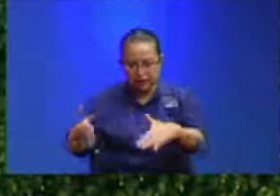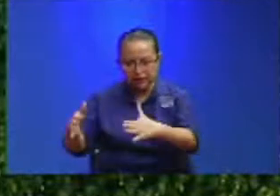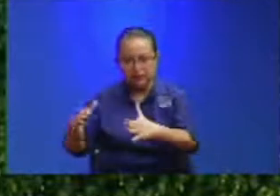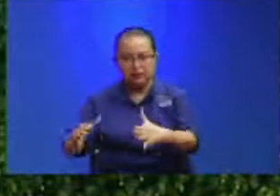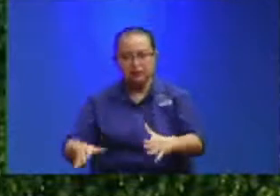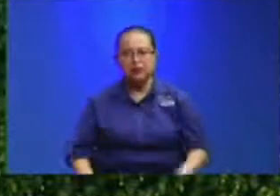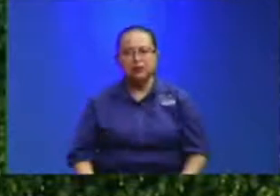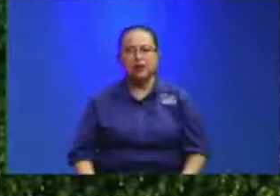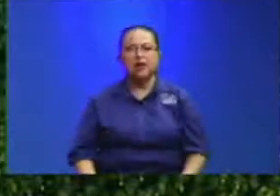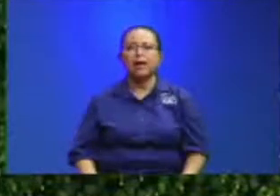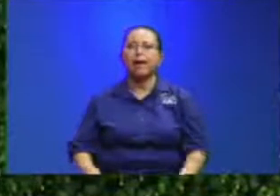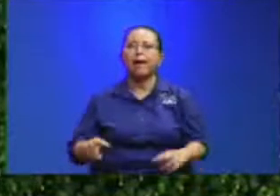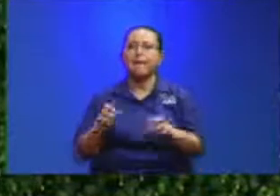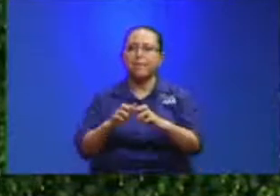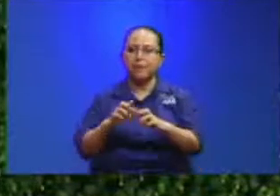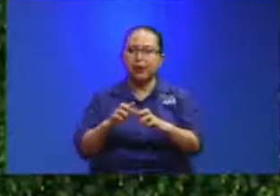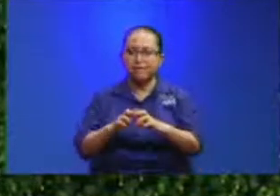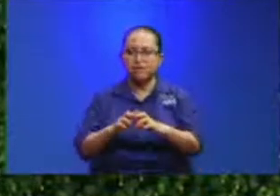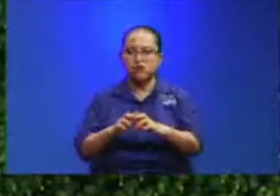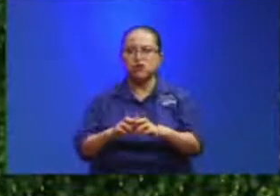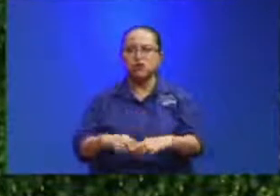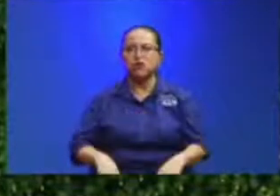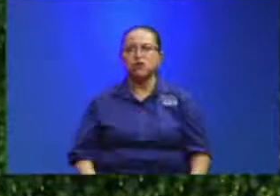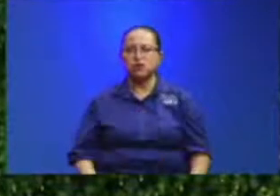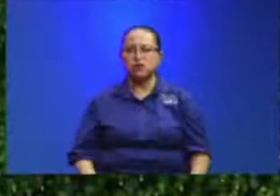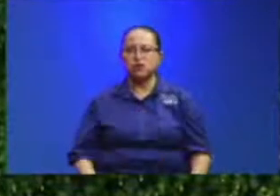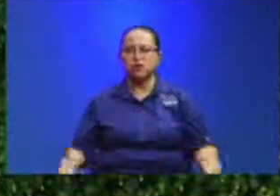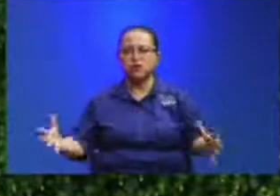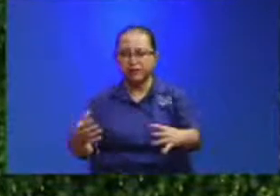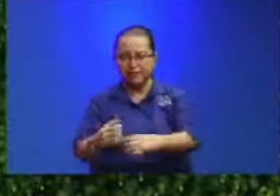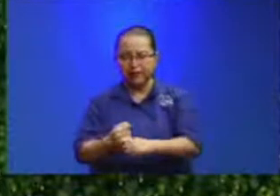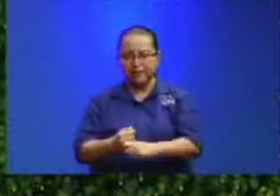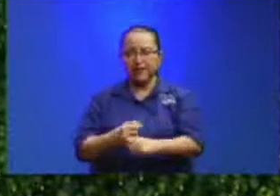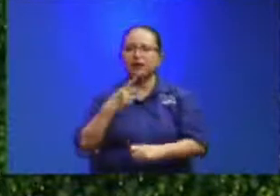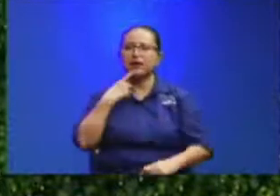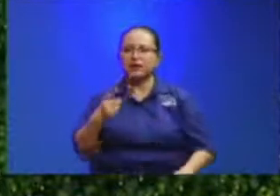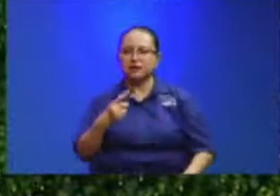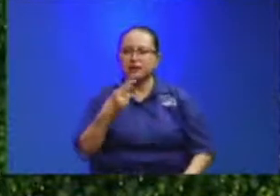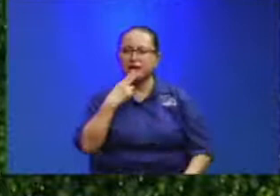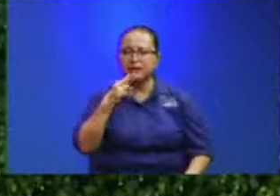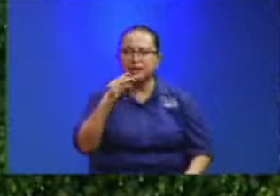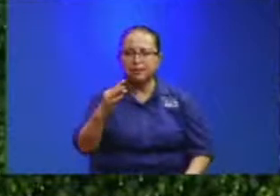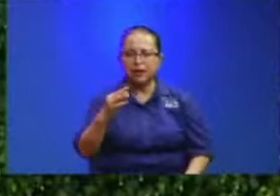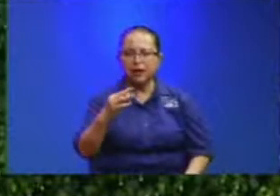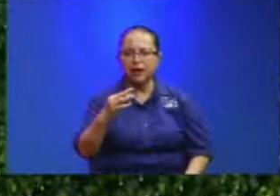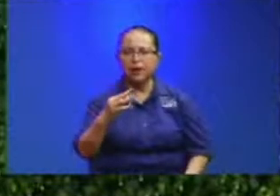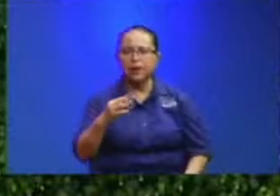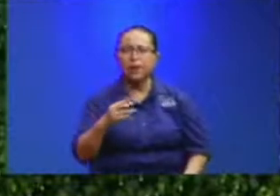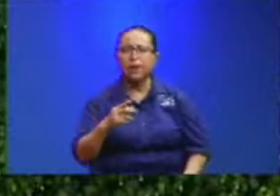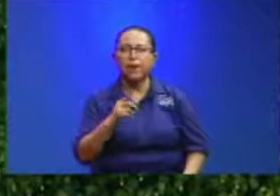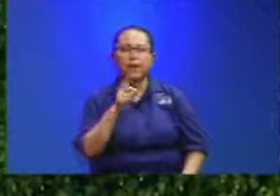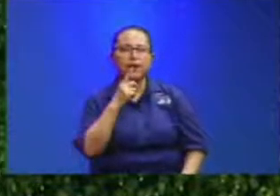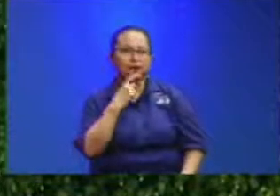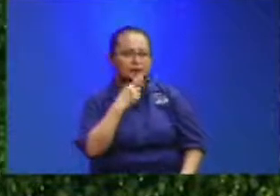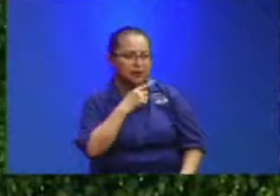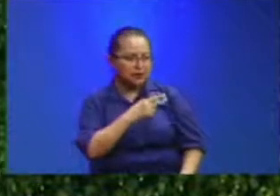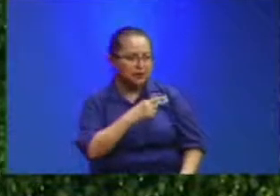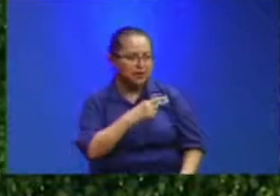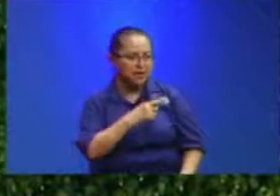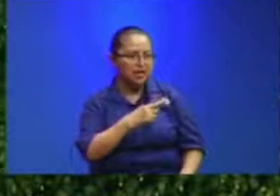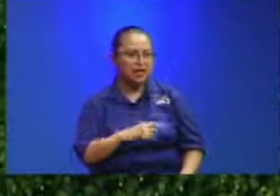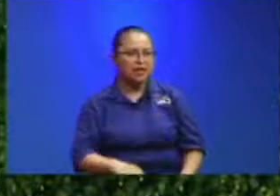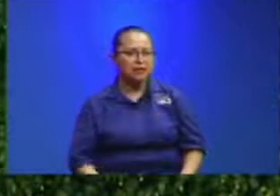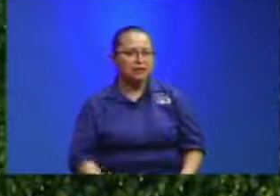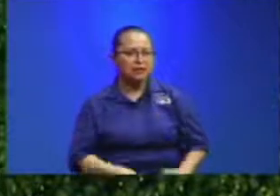pablo lo agarra ananías después y le dice hermano pablo el señor me ha el señor que te ha se ha